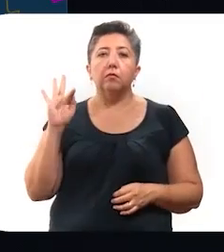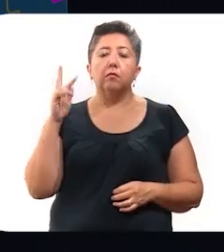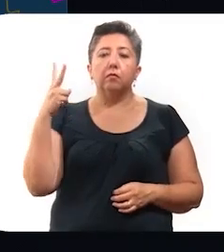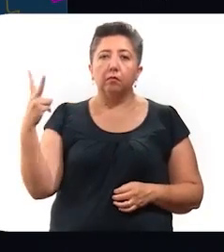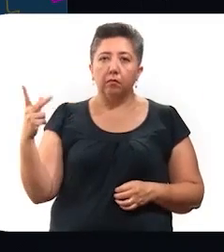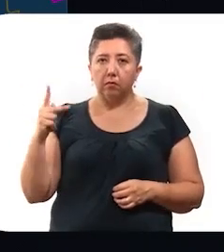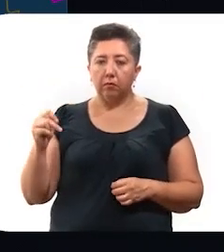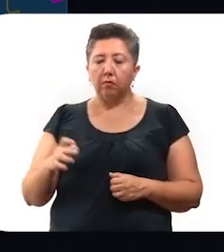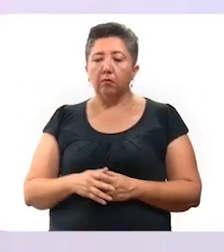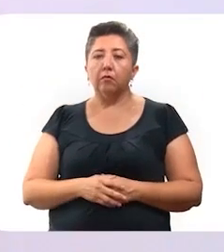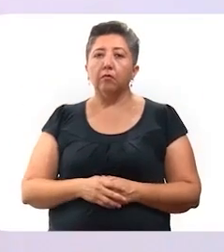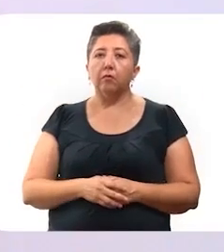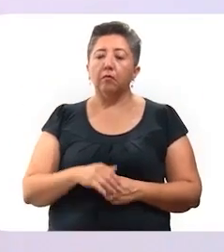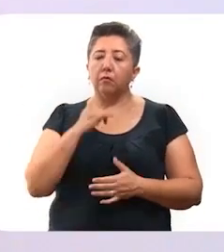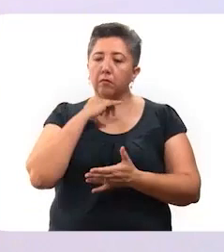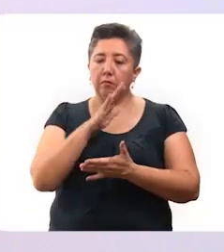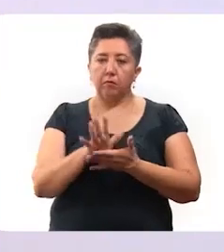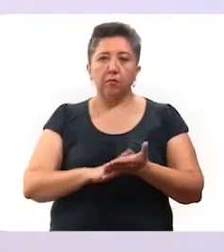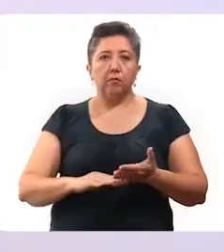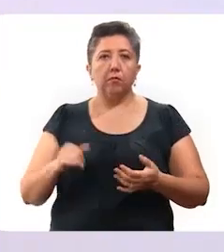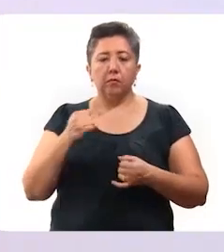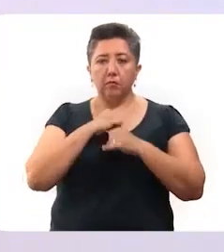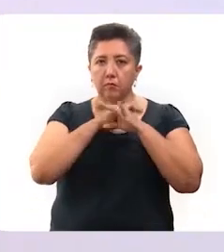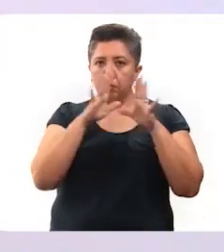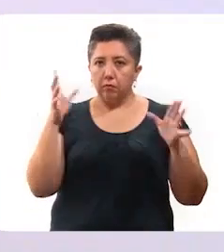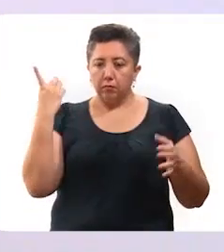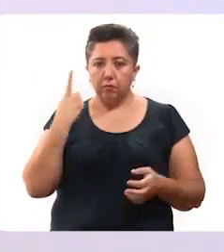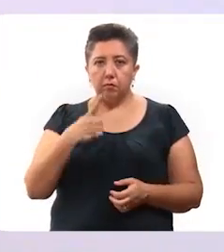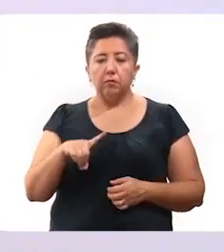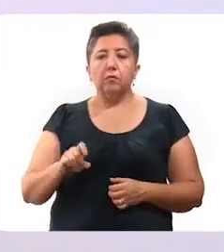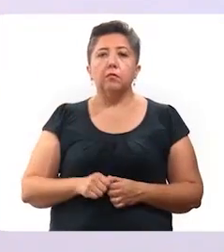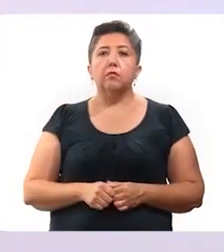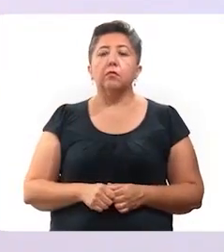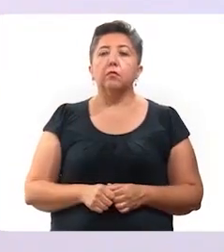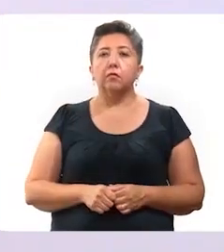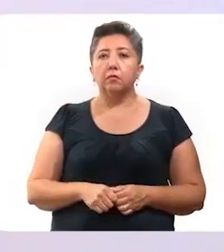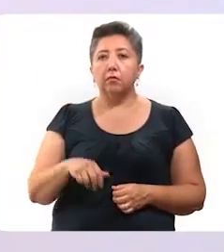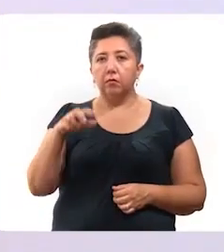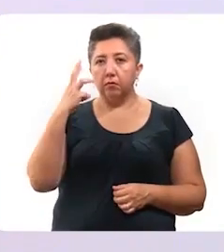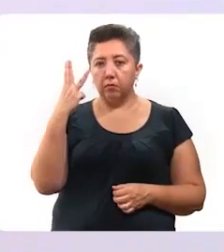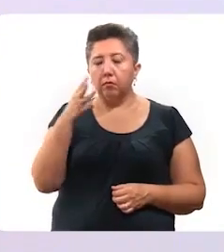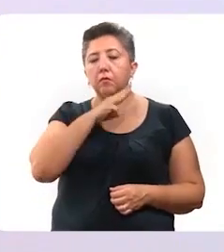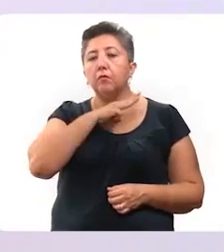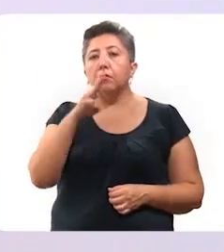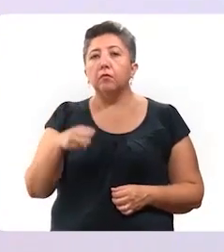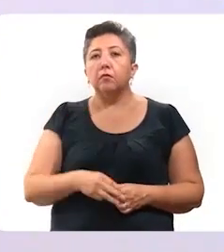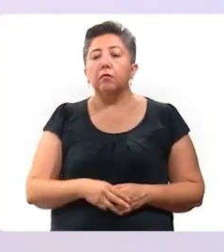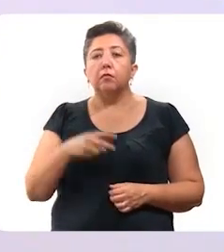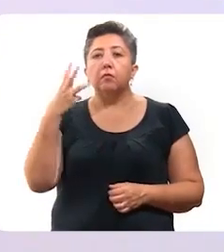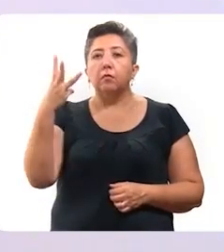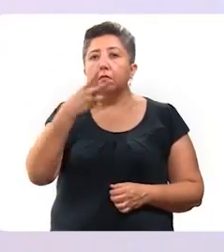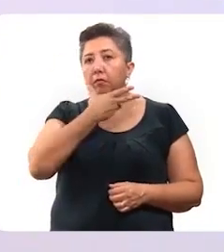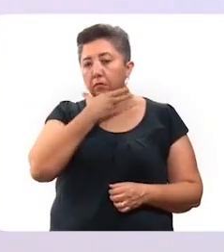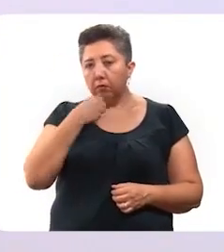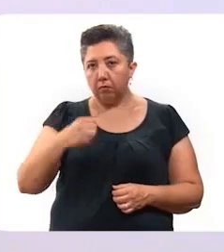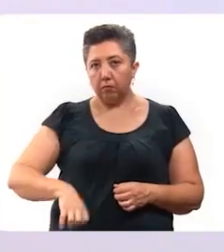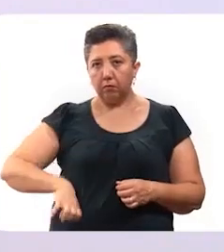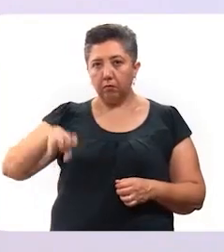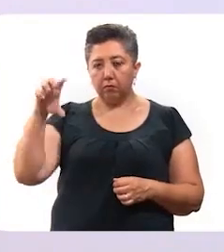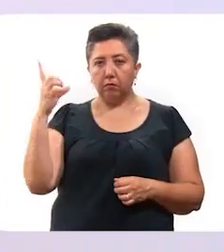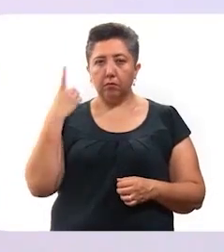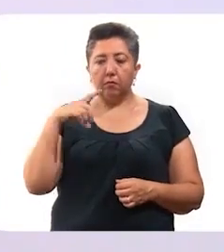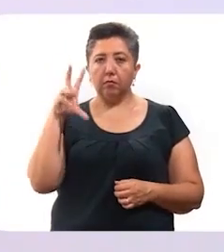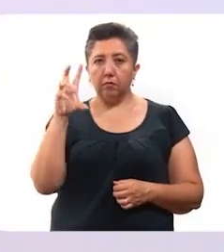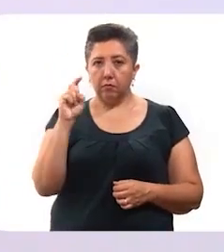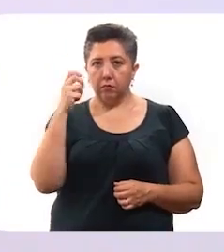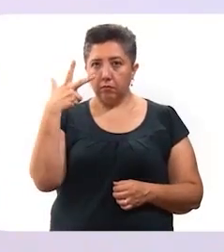16.642 en la zona poniente. Lamentablemente, en este parte médico informamos de 3 fallecimientos, 3 hombres de un rango de